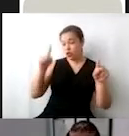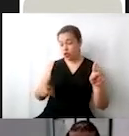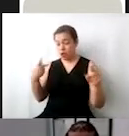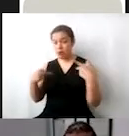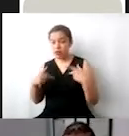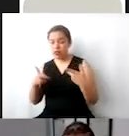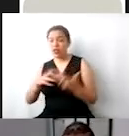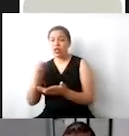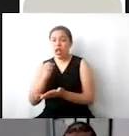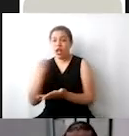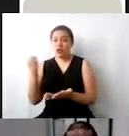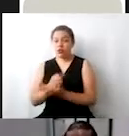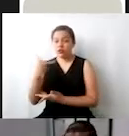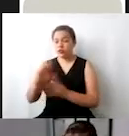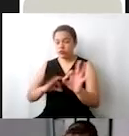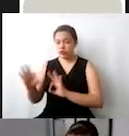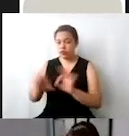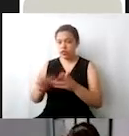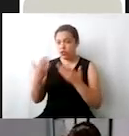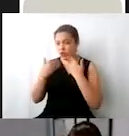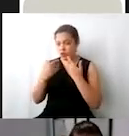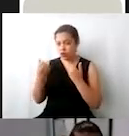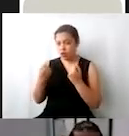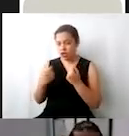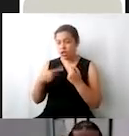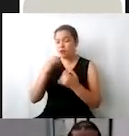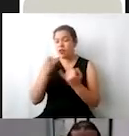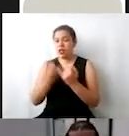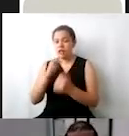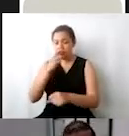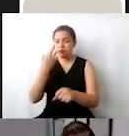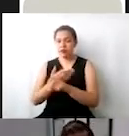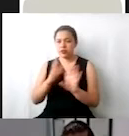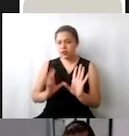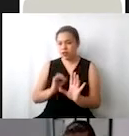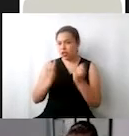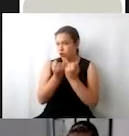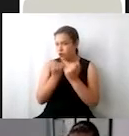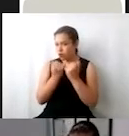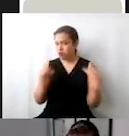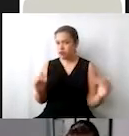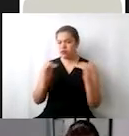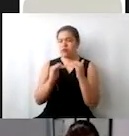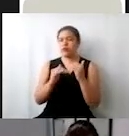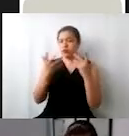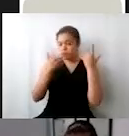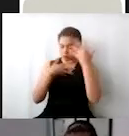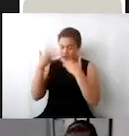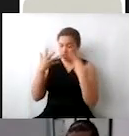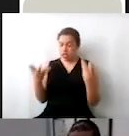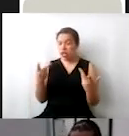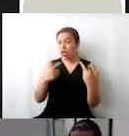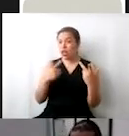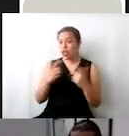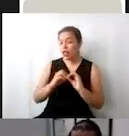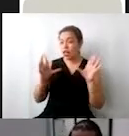las obligaciones con sus trabajadores será responsable solidaria. Y aquí hay una confusión, aunque está muy claro en la ley,